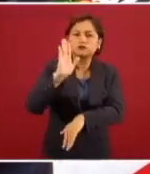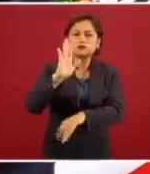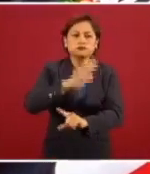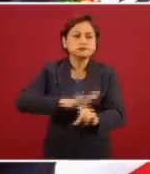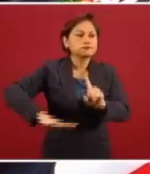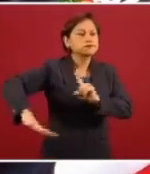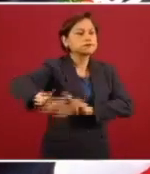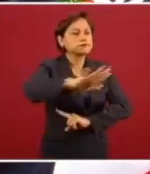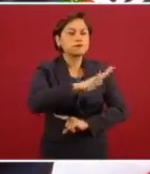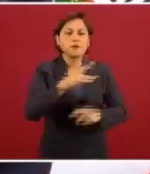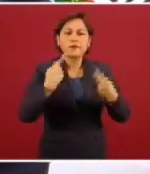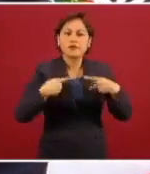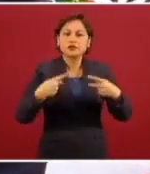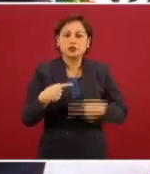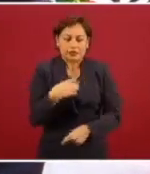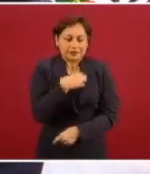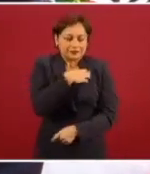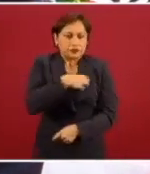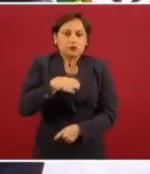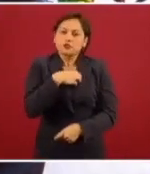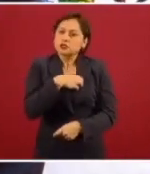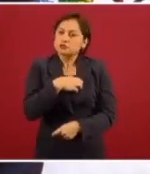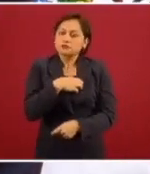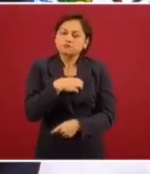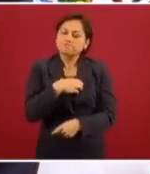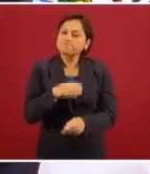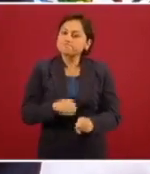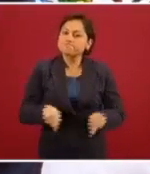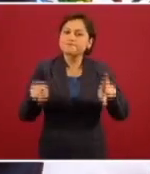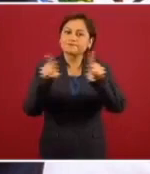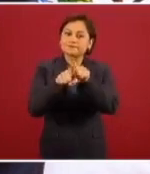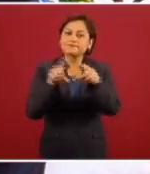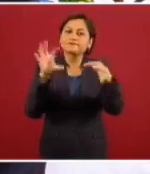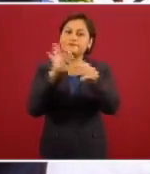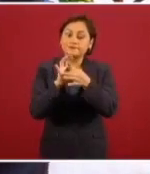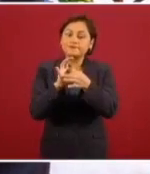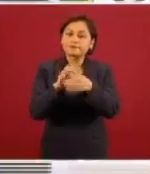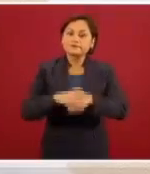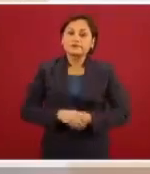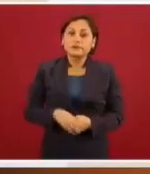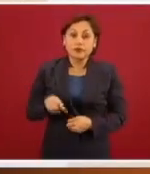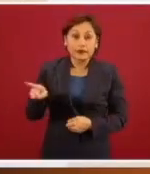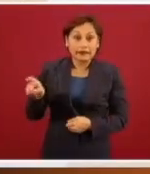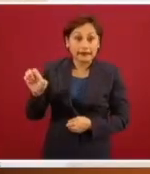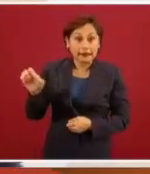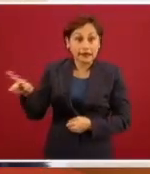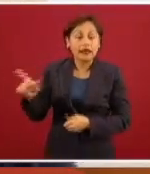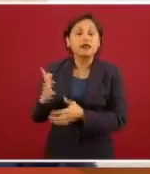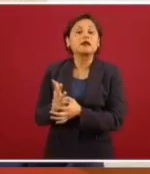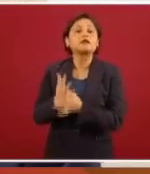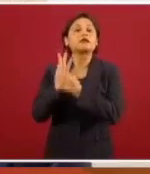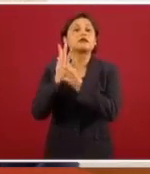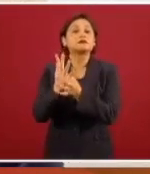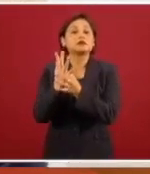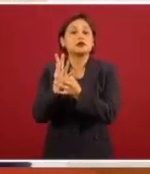pueblo. Decía el presidente Roosevelt: el interés propio,